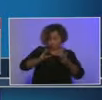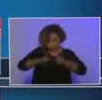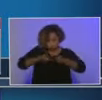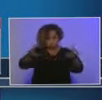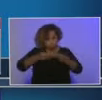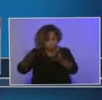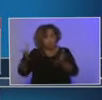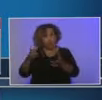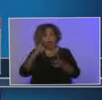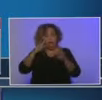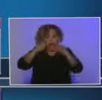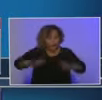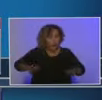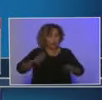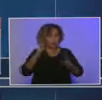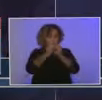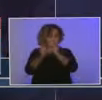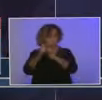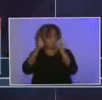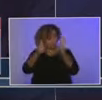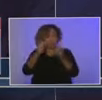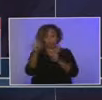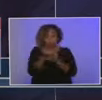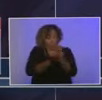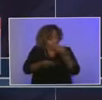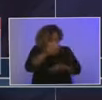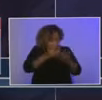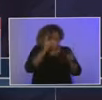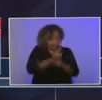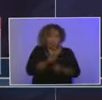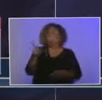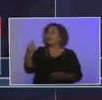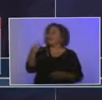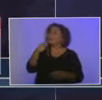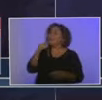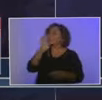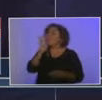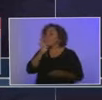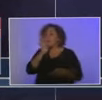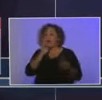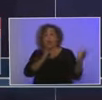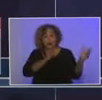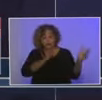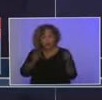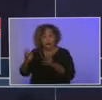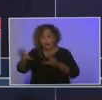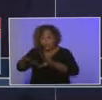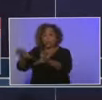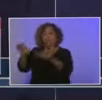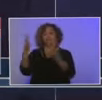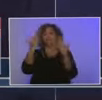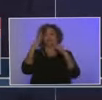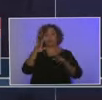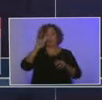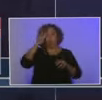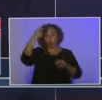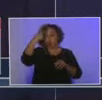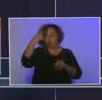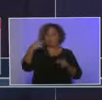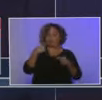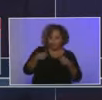auditoría con notas de A? Mira, Alex, del dicho al hecho hay un gran trecho. Tú ves que los gobiernos